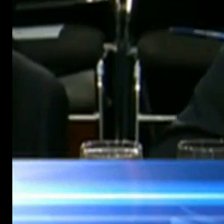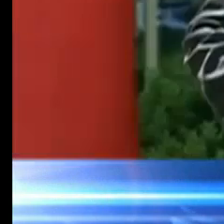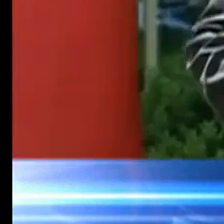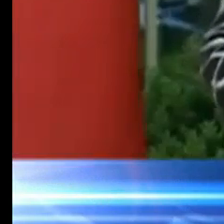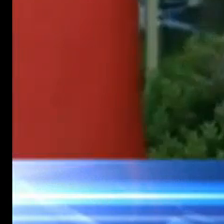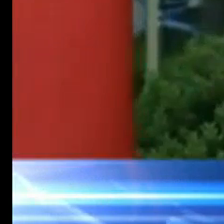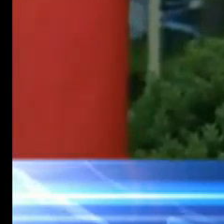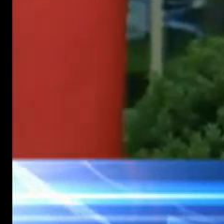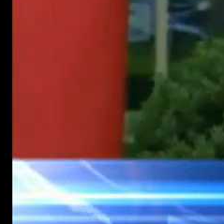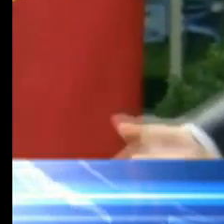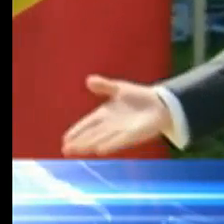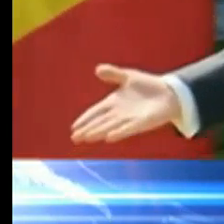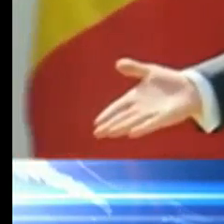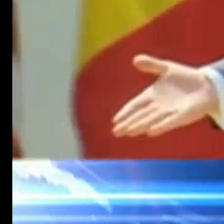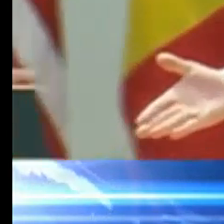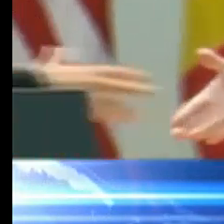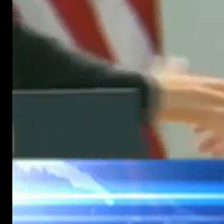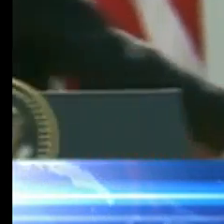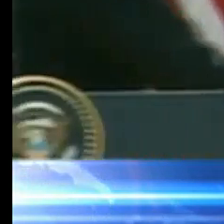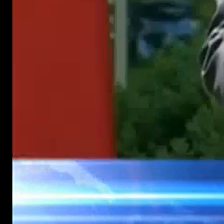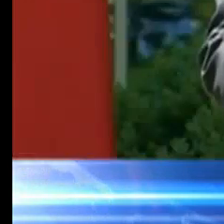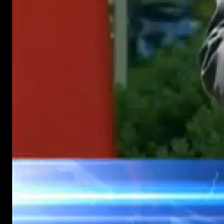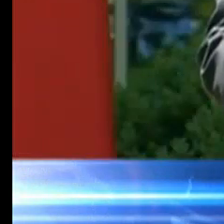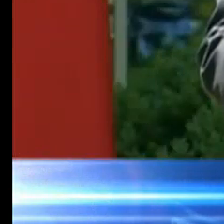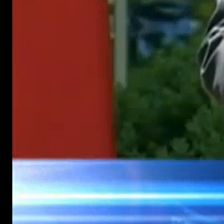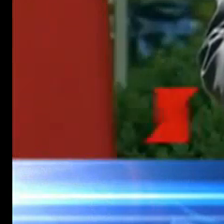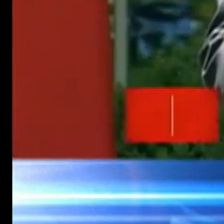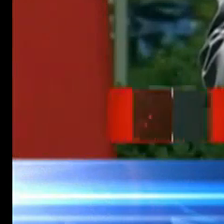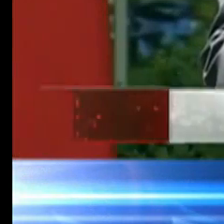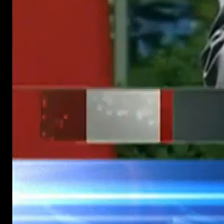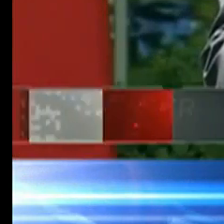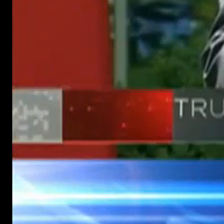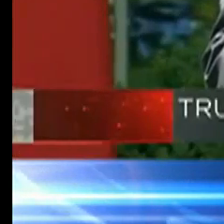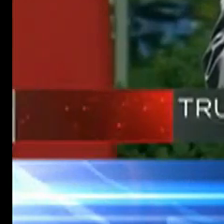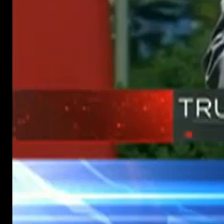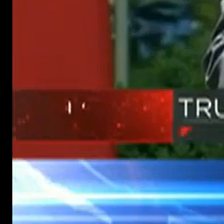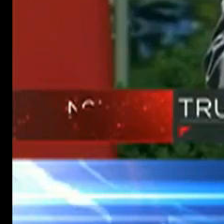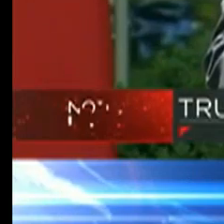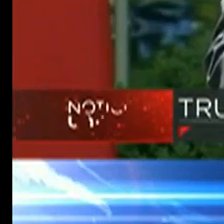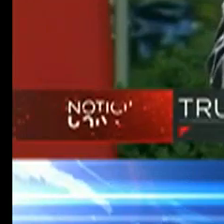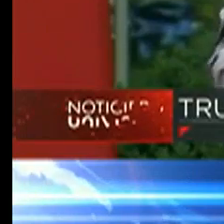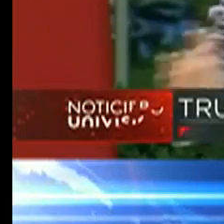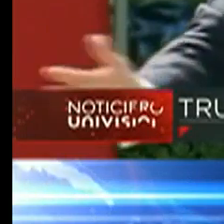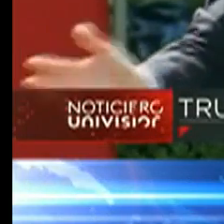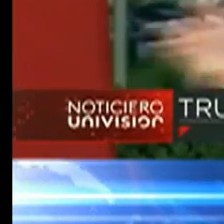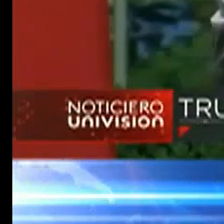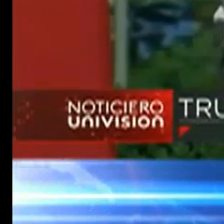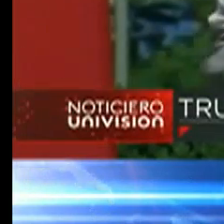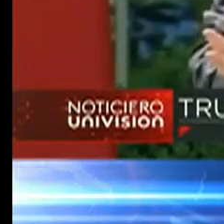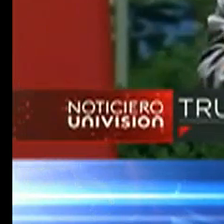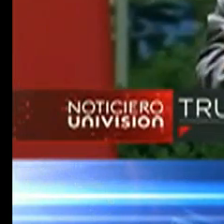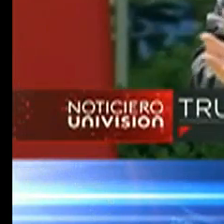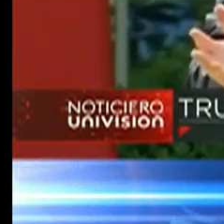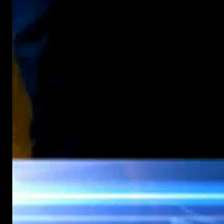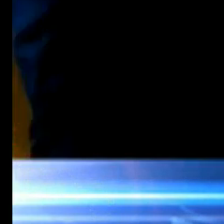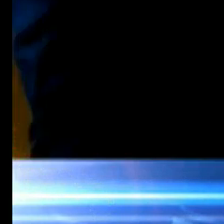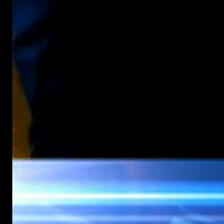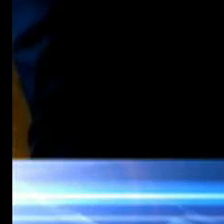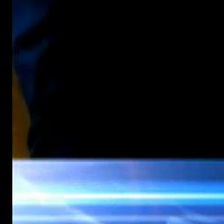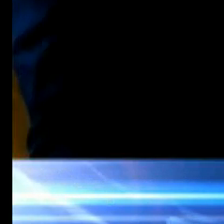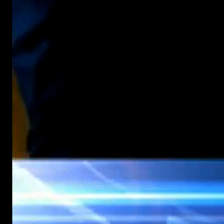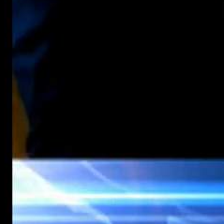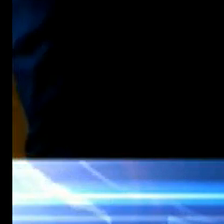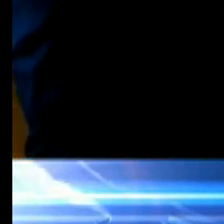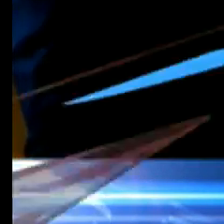prensa. Así empieza la noticia, emisión